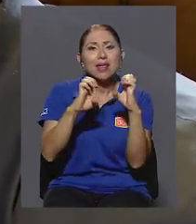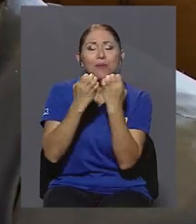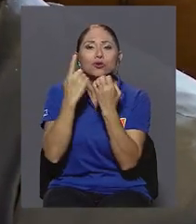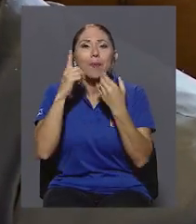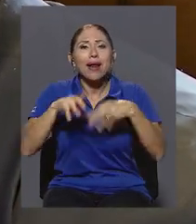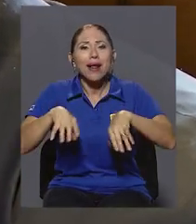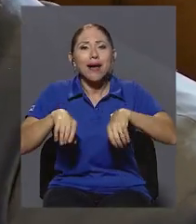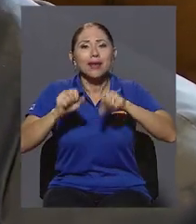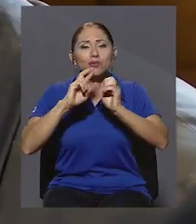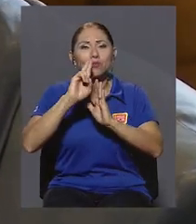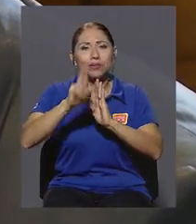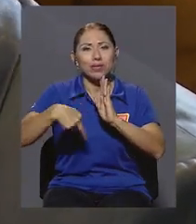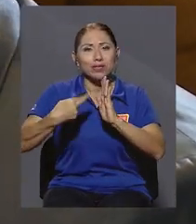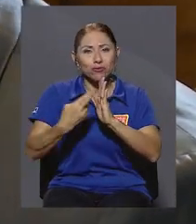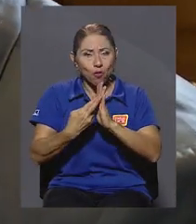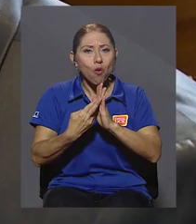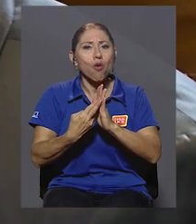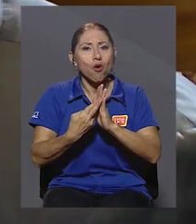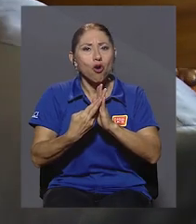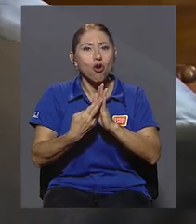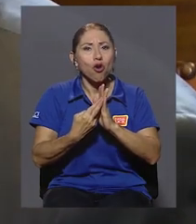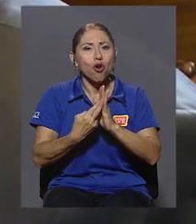rol que